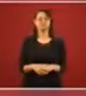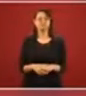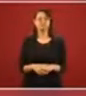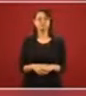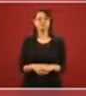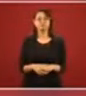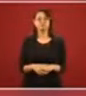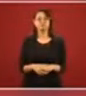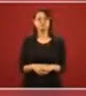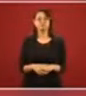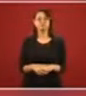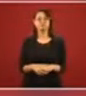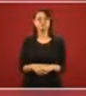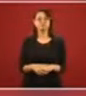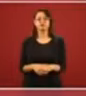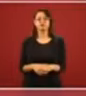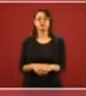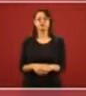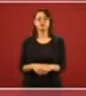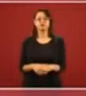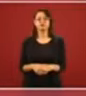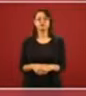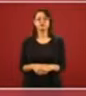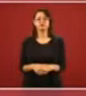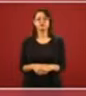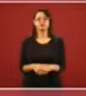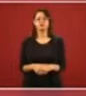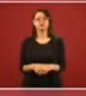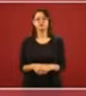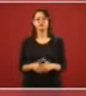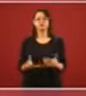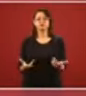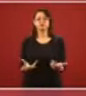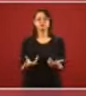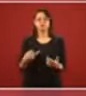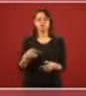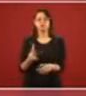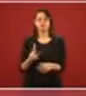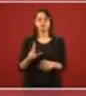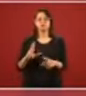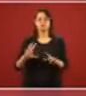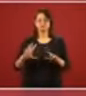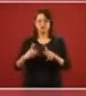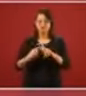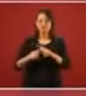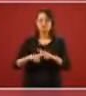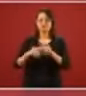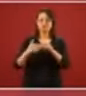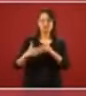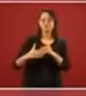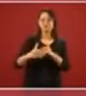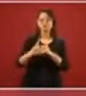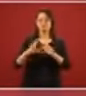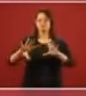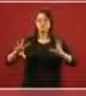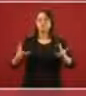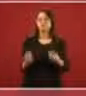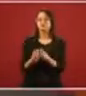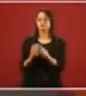de aplicar una política para tener una sociedad mejor.